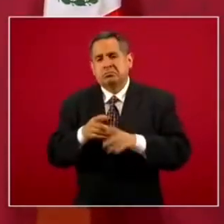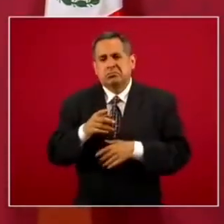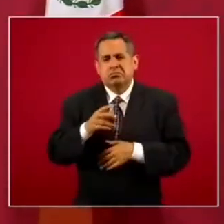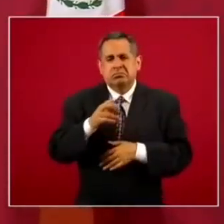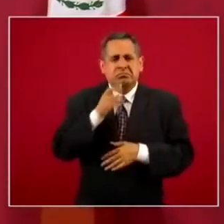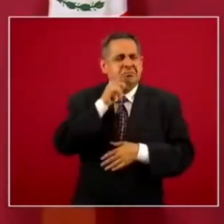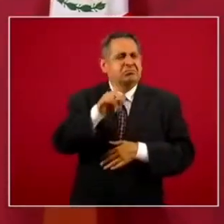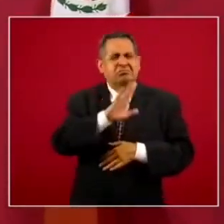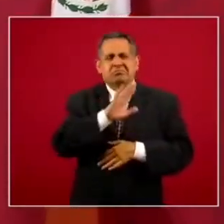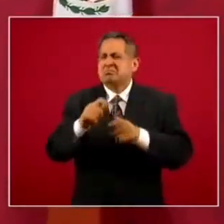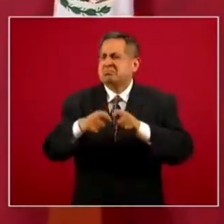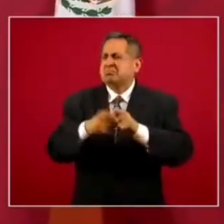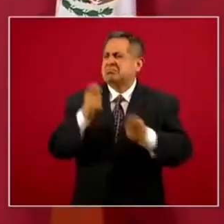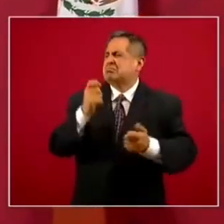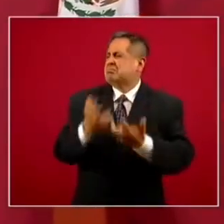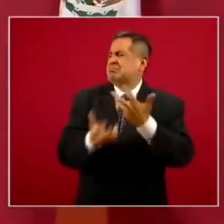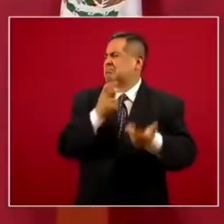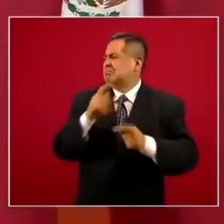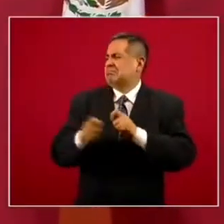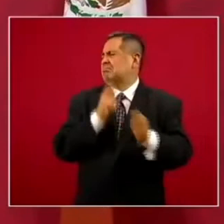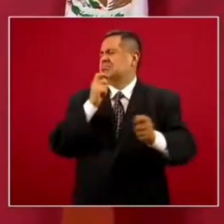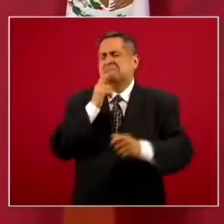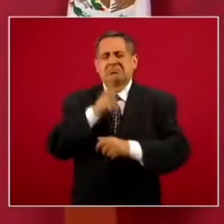quemen las boletas.